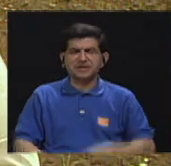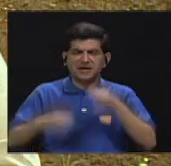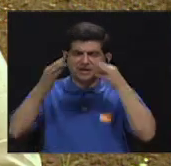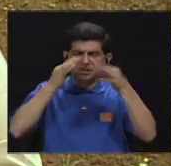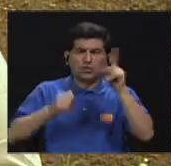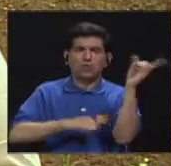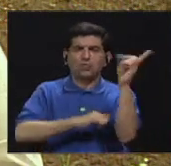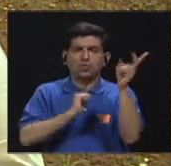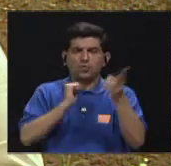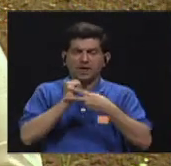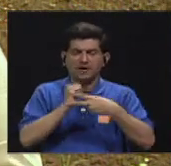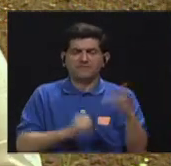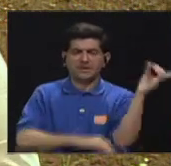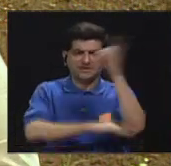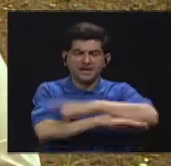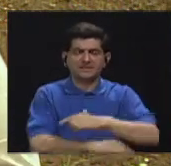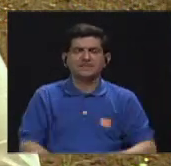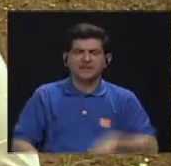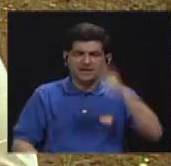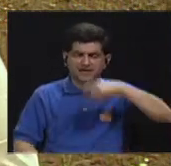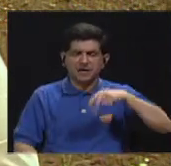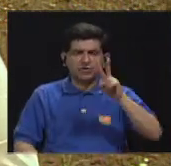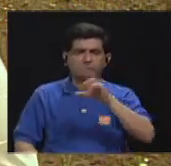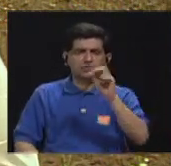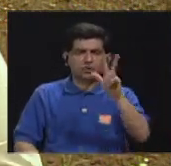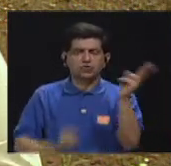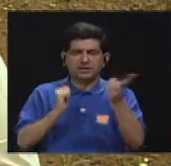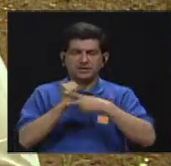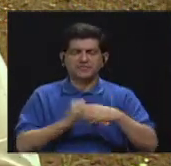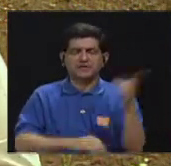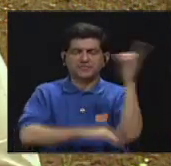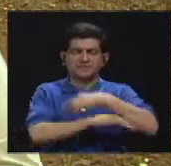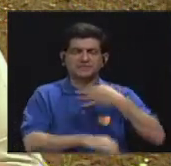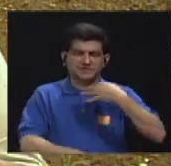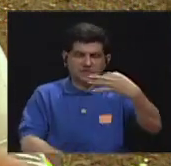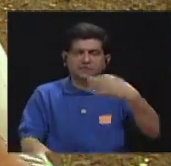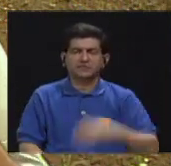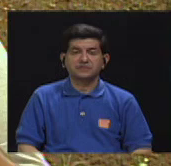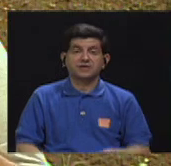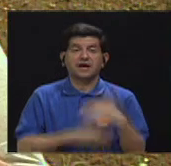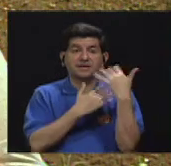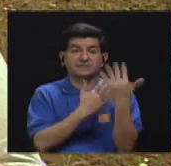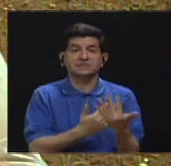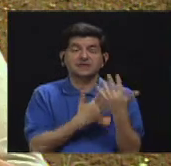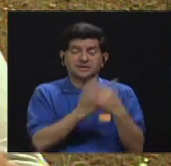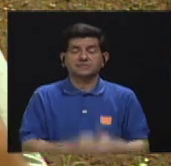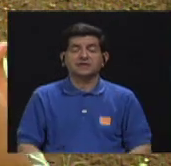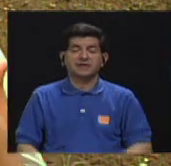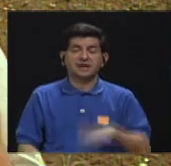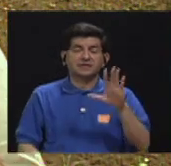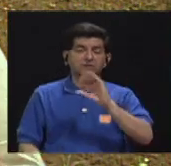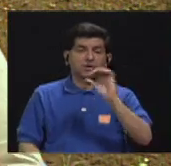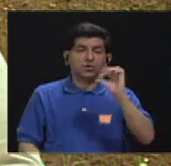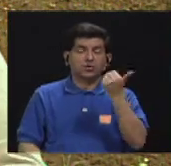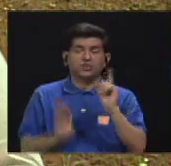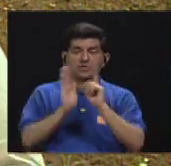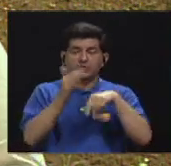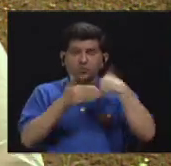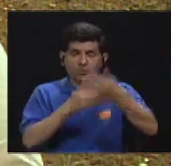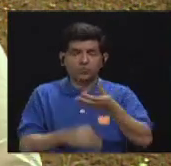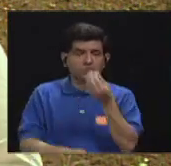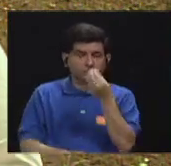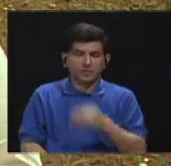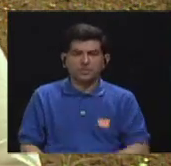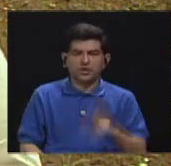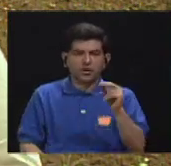una vez al día, por lo menos el cepillado mínimo 2 o 3 veces al día. Ojalá esperarse por lo menos unos 5 o 10 minutos después de comer,